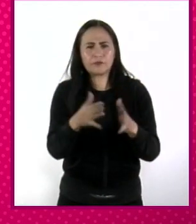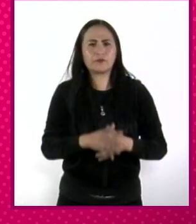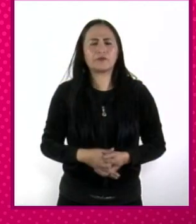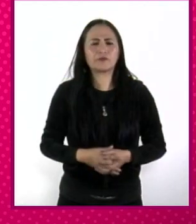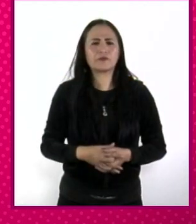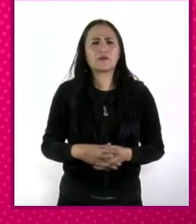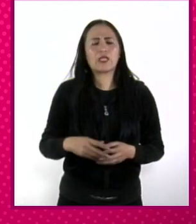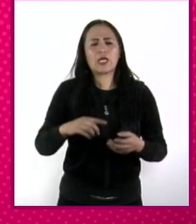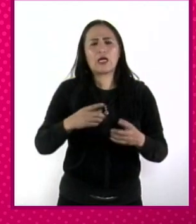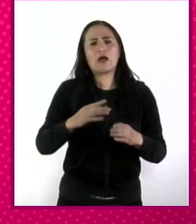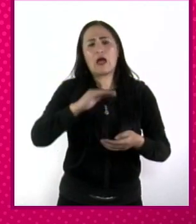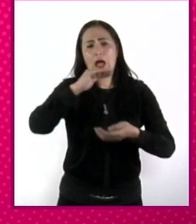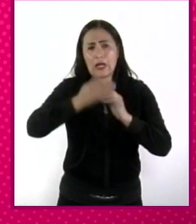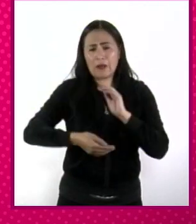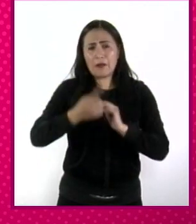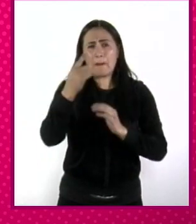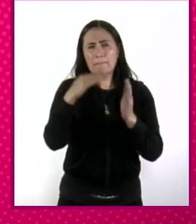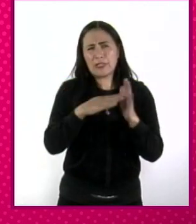hasta